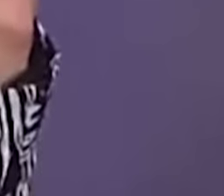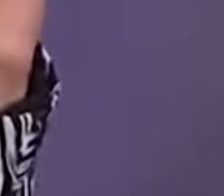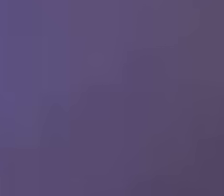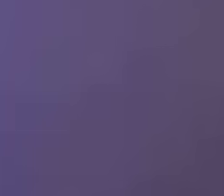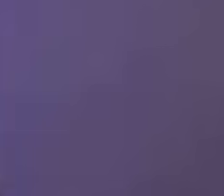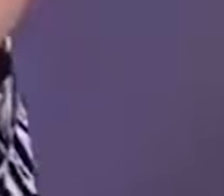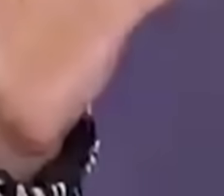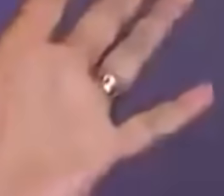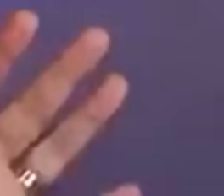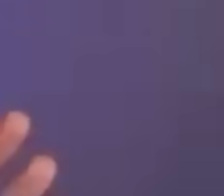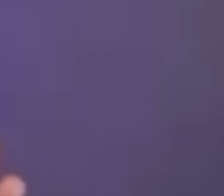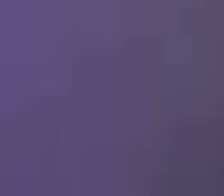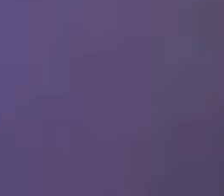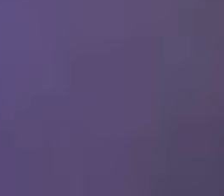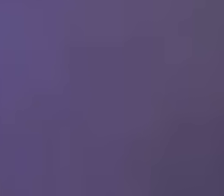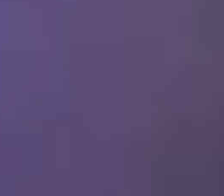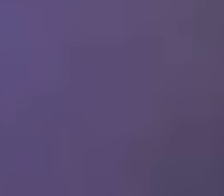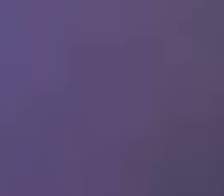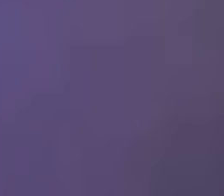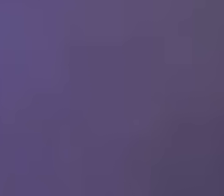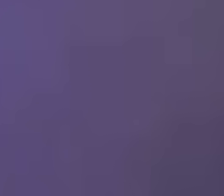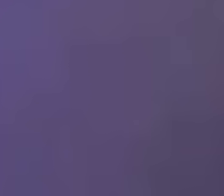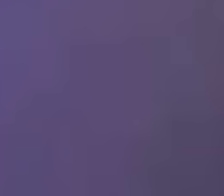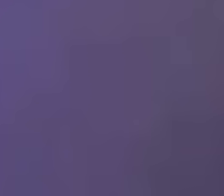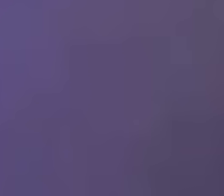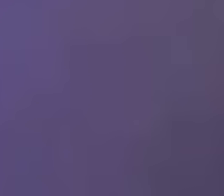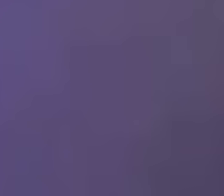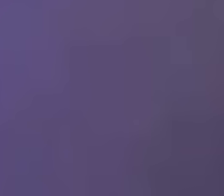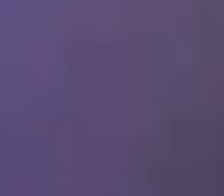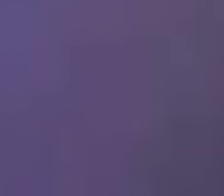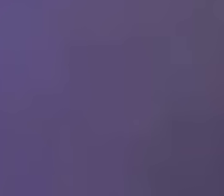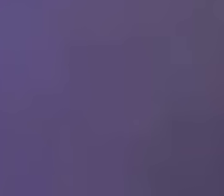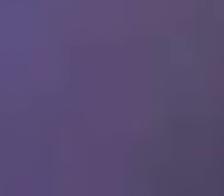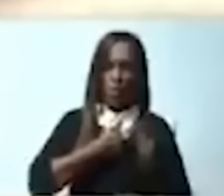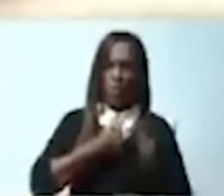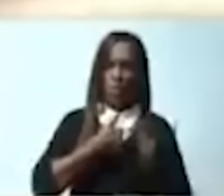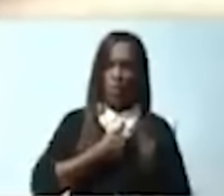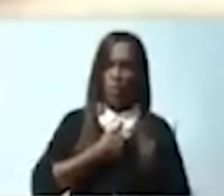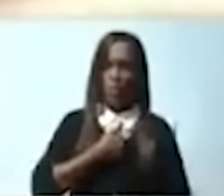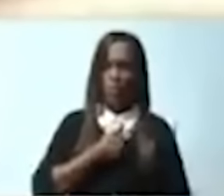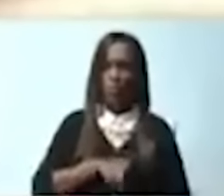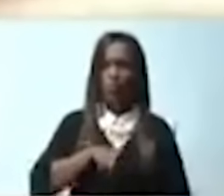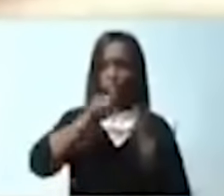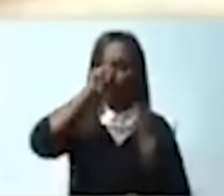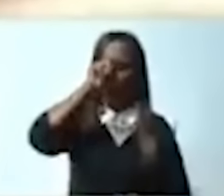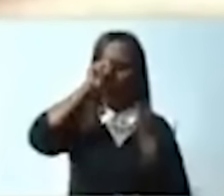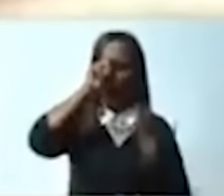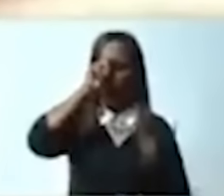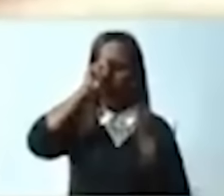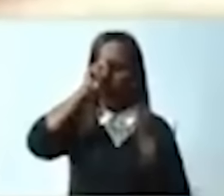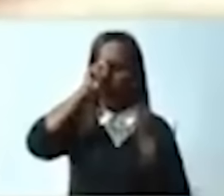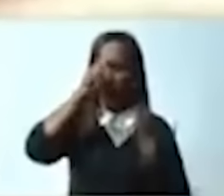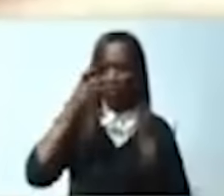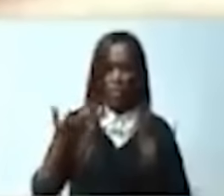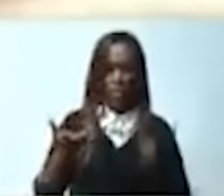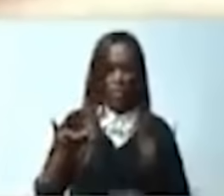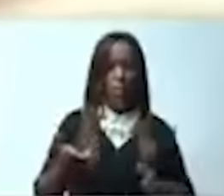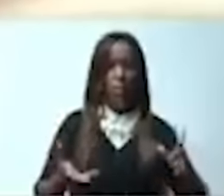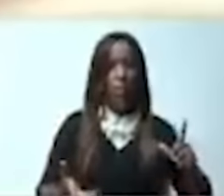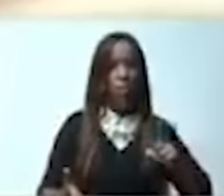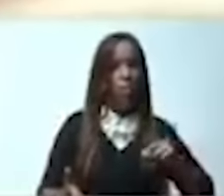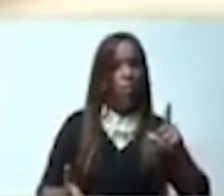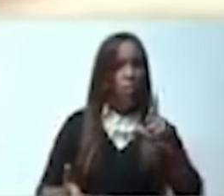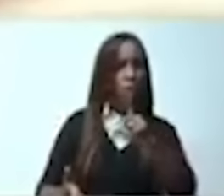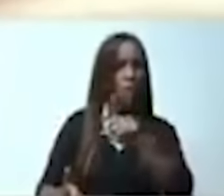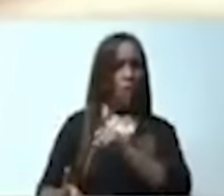que se lo vamos a quitar a los yates y a los jetski vamos a escuchar a José Horacio yo tengo aquí algunas facturas del